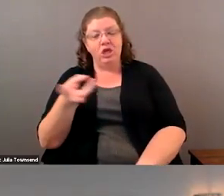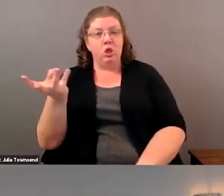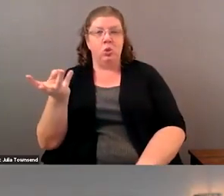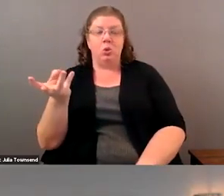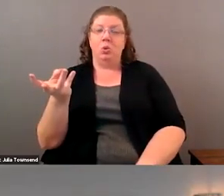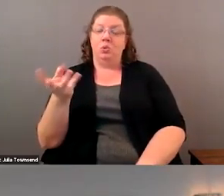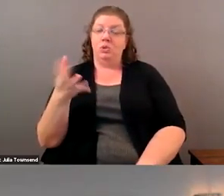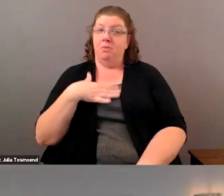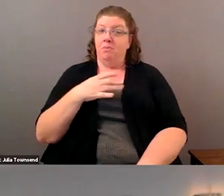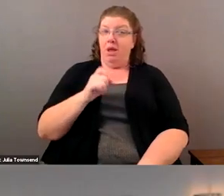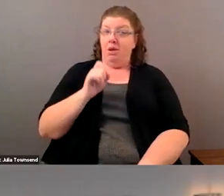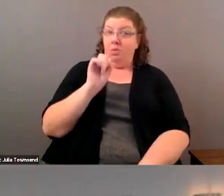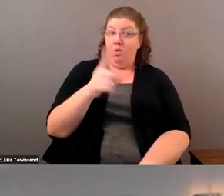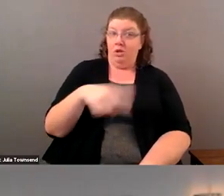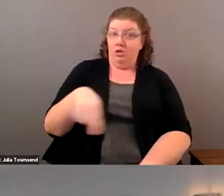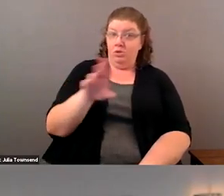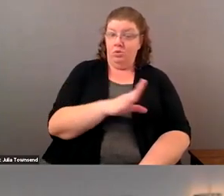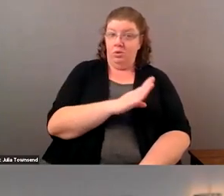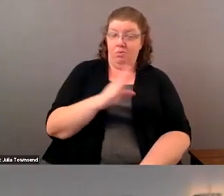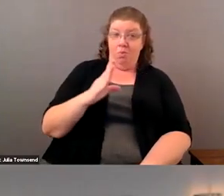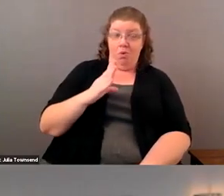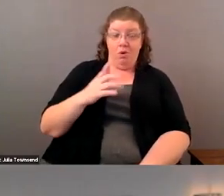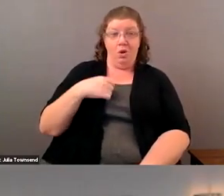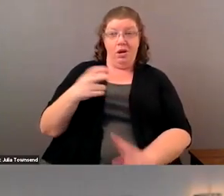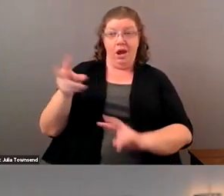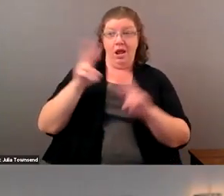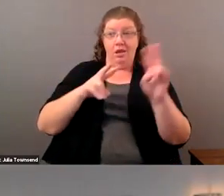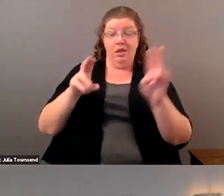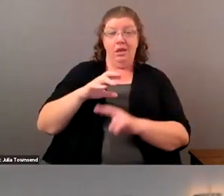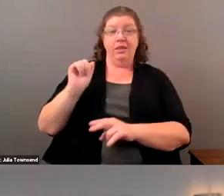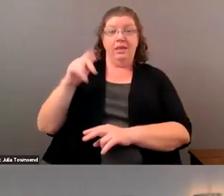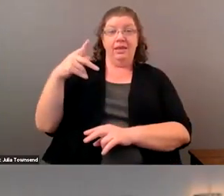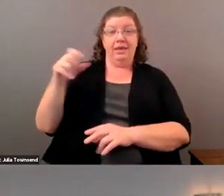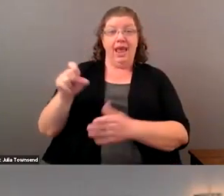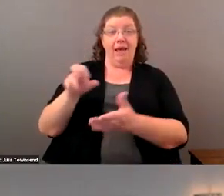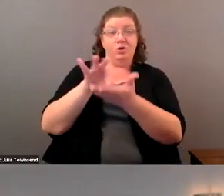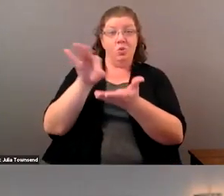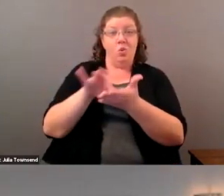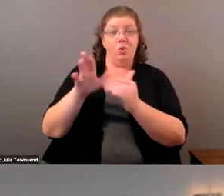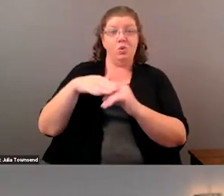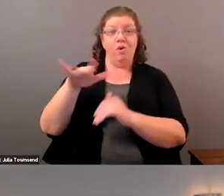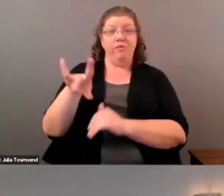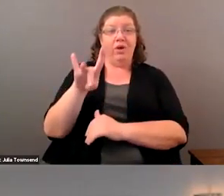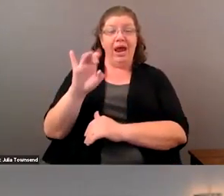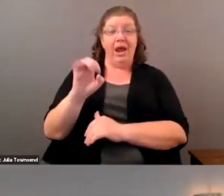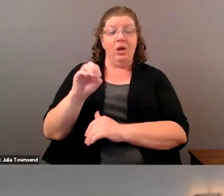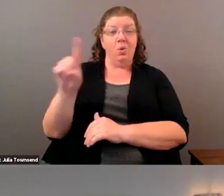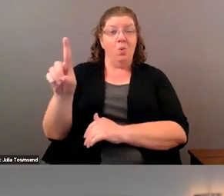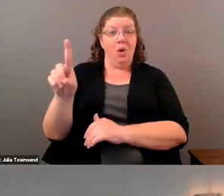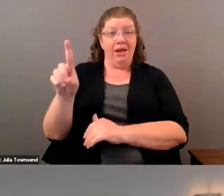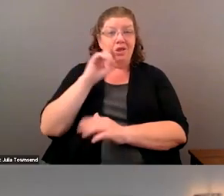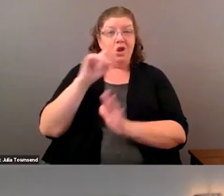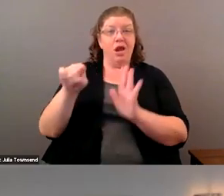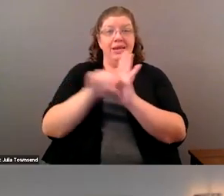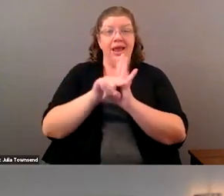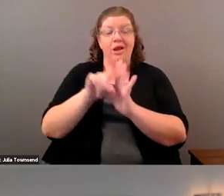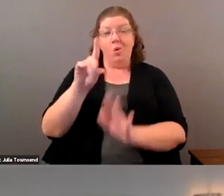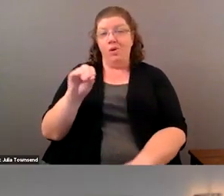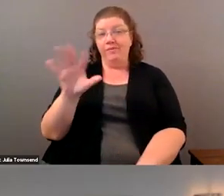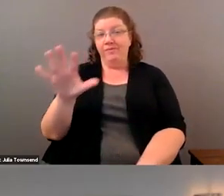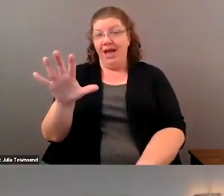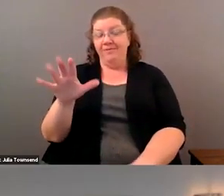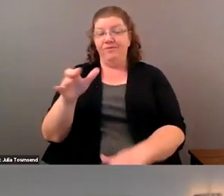pero a los estudiantes con diferencias y me pregunta el consejo es cuando veo las